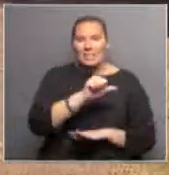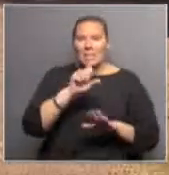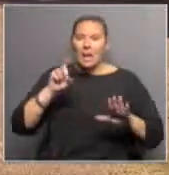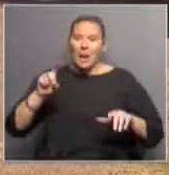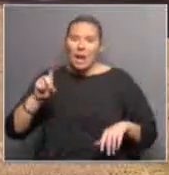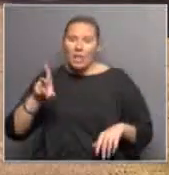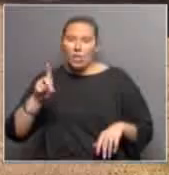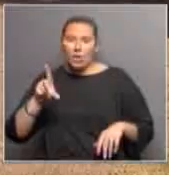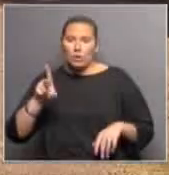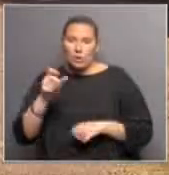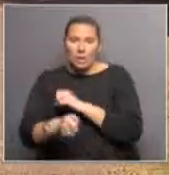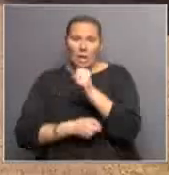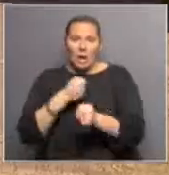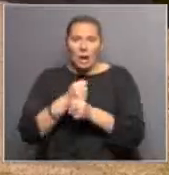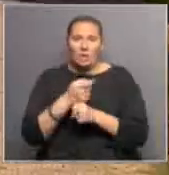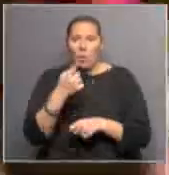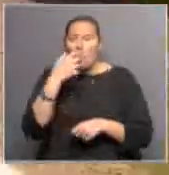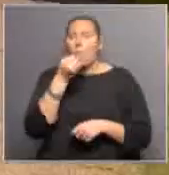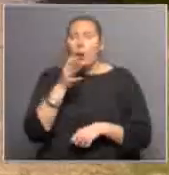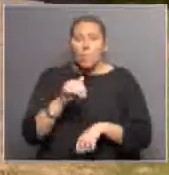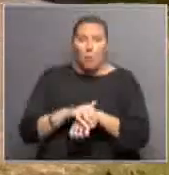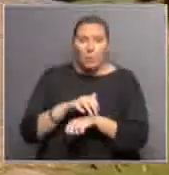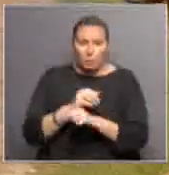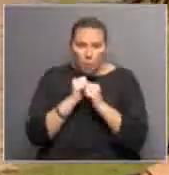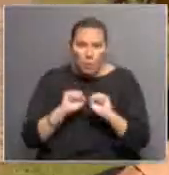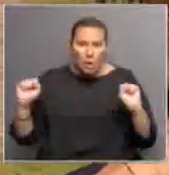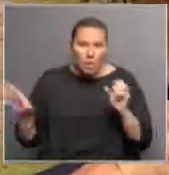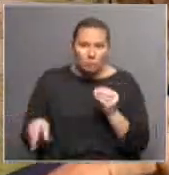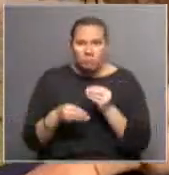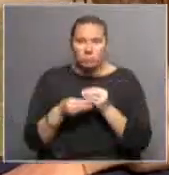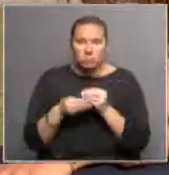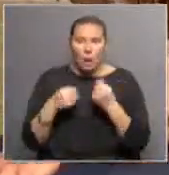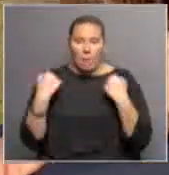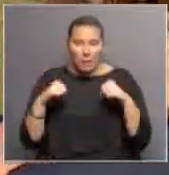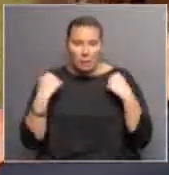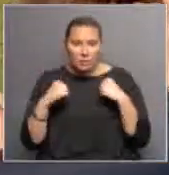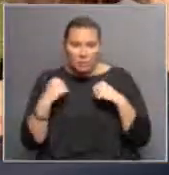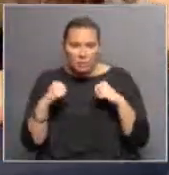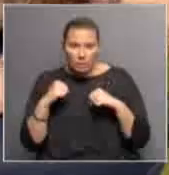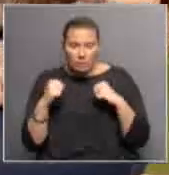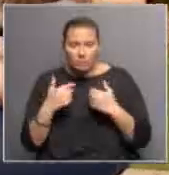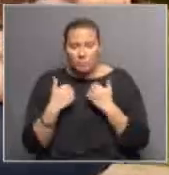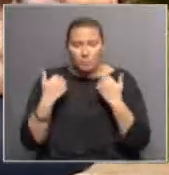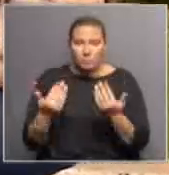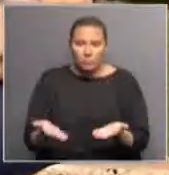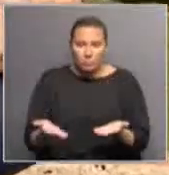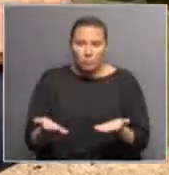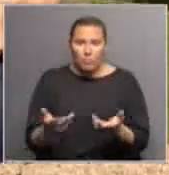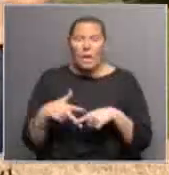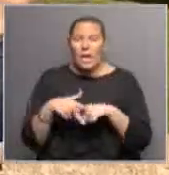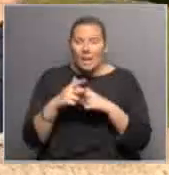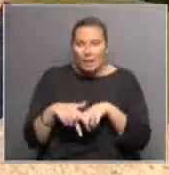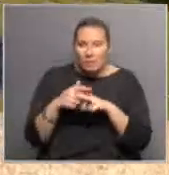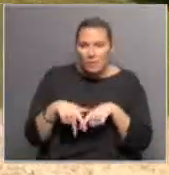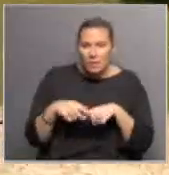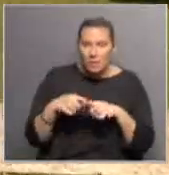años, así que considero que es un buen momento para que se sumen, para que empiecen a practicar este deporte. Le vamos a brindar muchísimas herramientas,